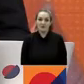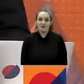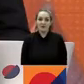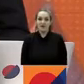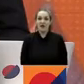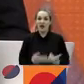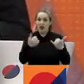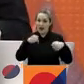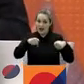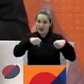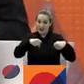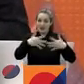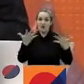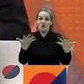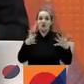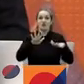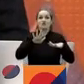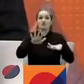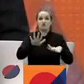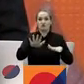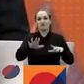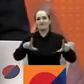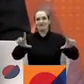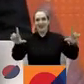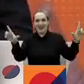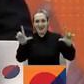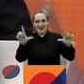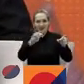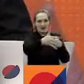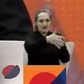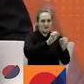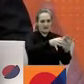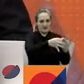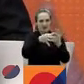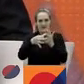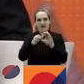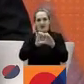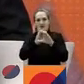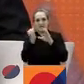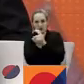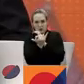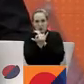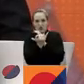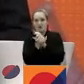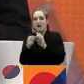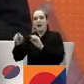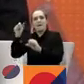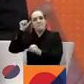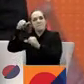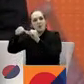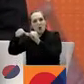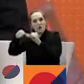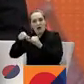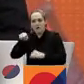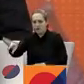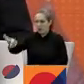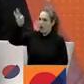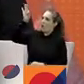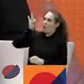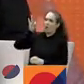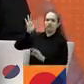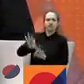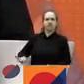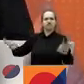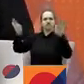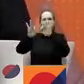convergencia de medios públicos, ahí en esta convergencia, pues nos encontramos en el archivo de Señal Memoria, una verdadera joya. Un